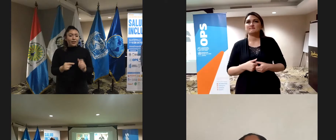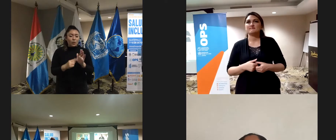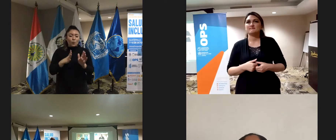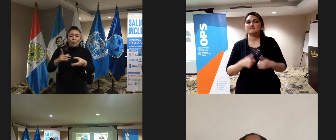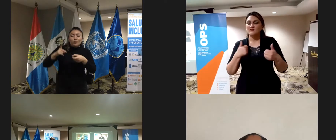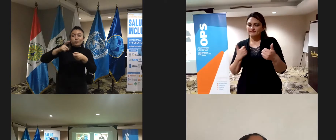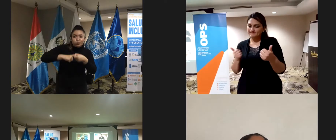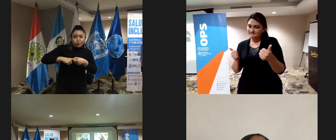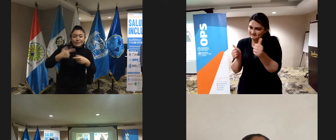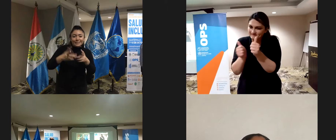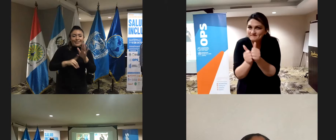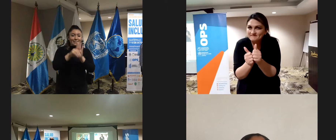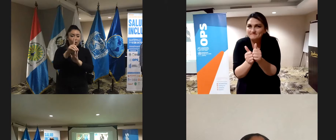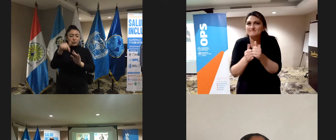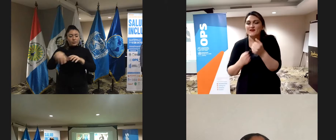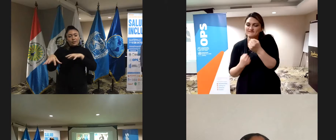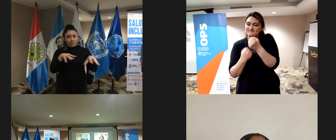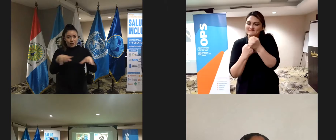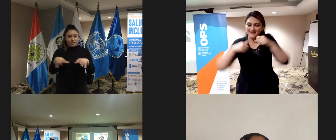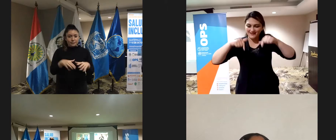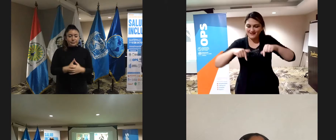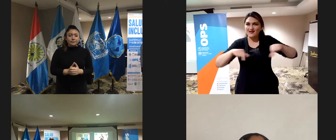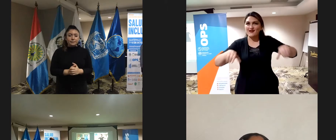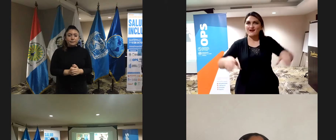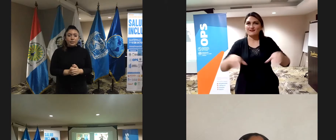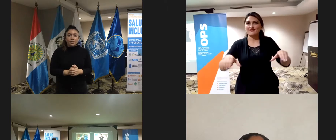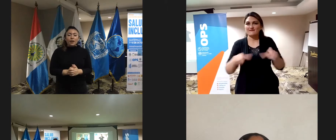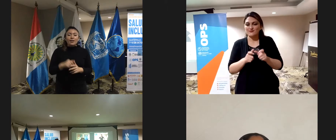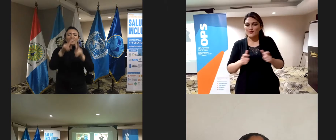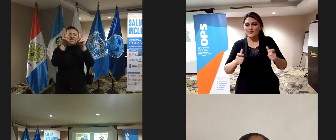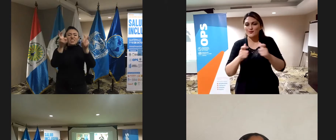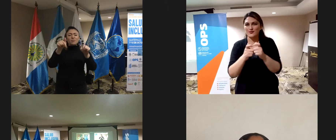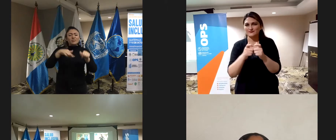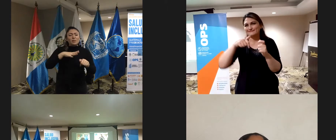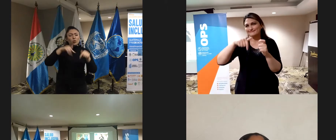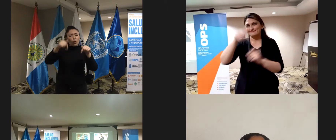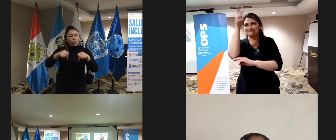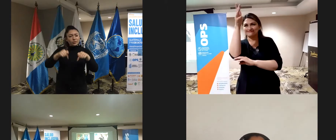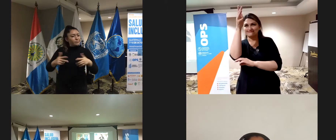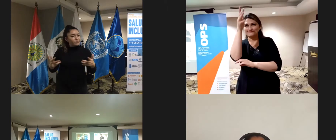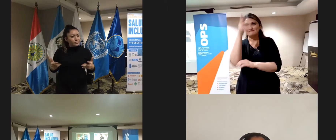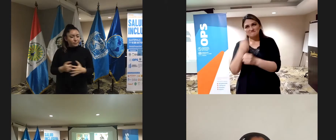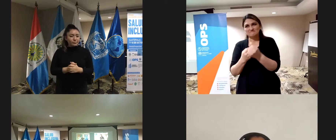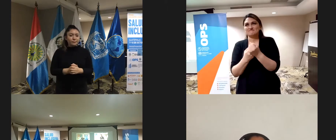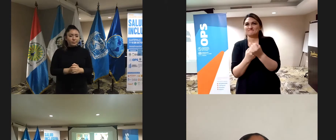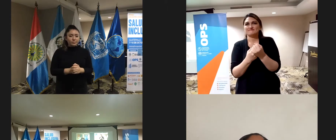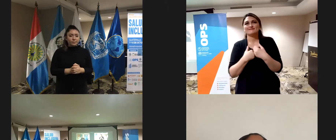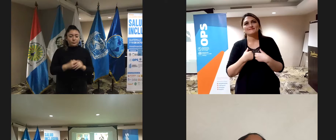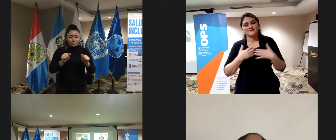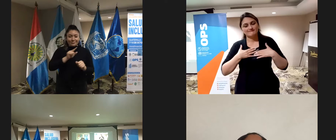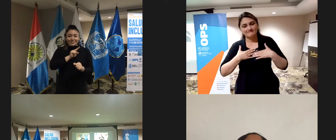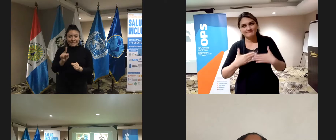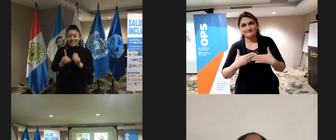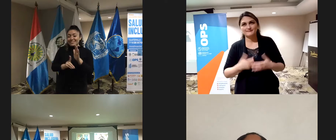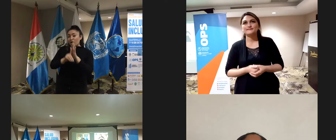copartícipes del desarrollo de esta actividad. El tema que tenemos hoy, que será desarrollado